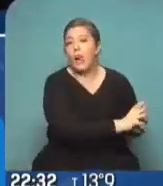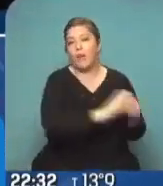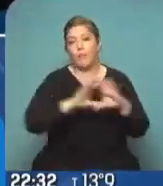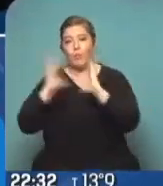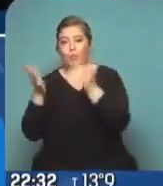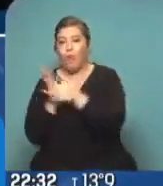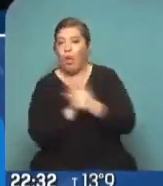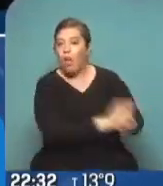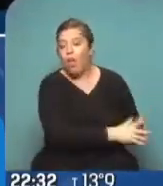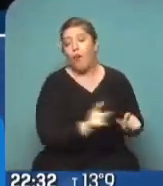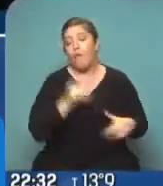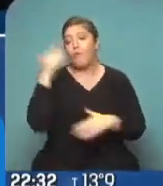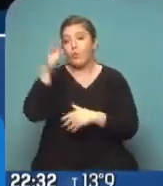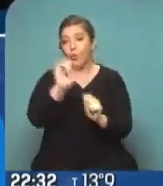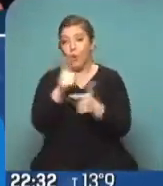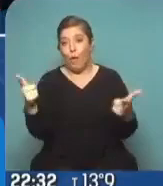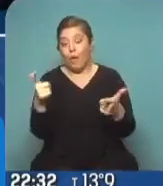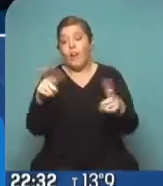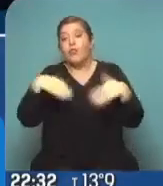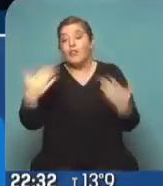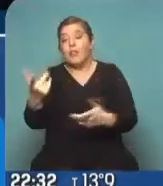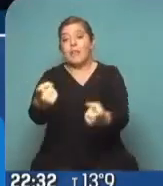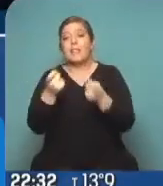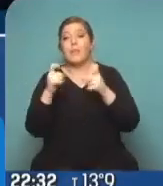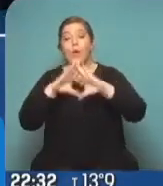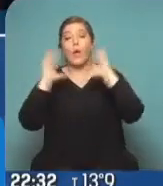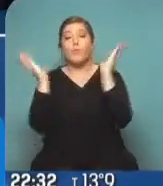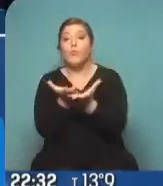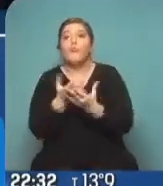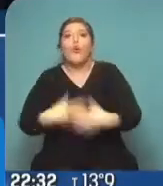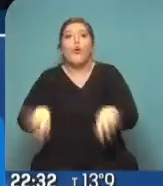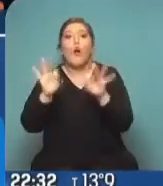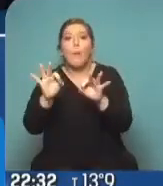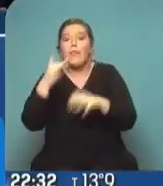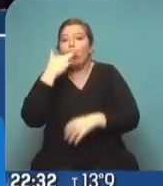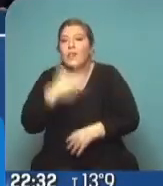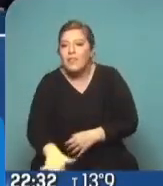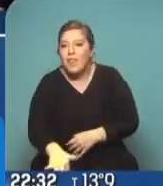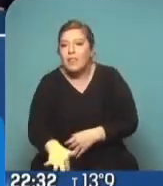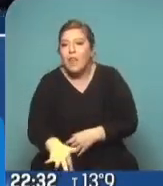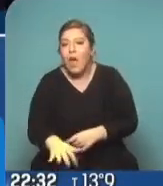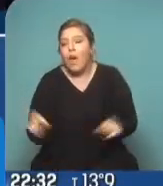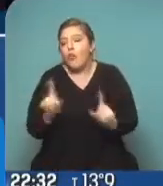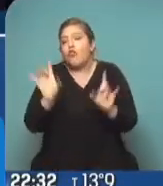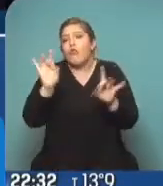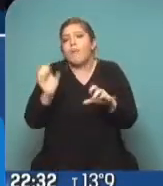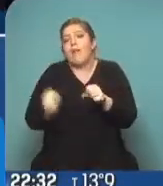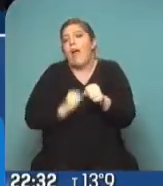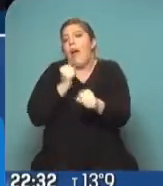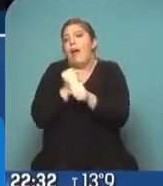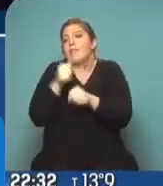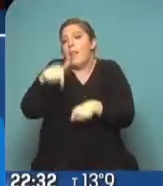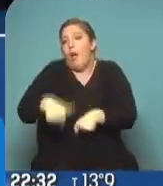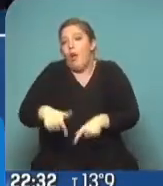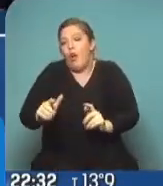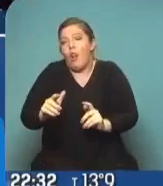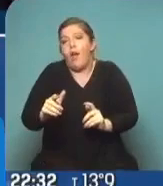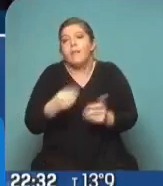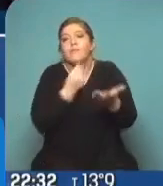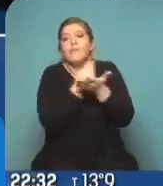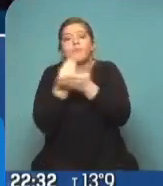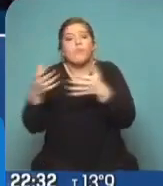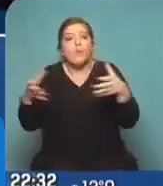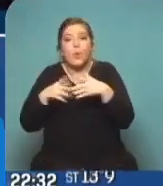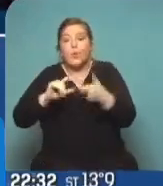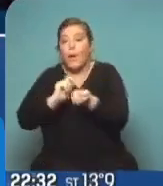Entonces necesitamos que el mundo entero entienda, no solo como entiende hasta ahora a los dirigentes de